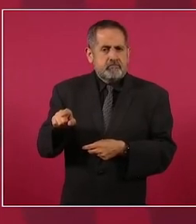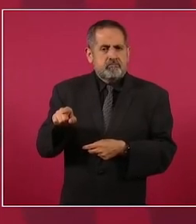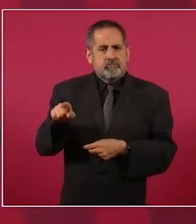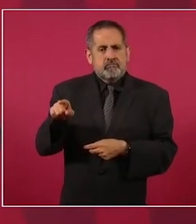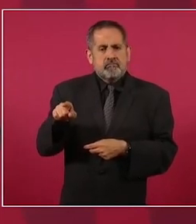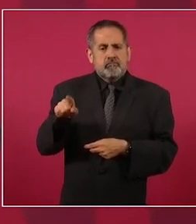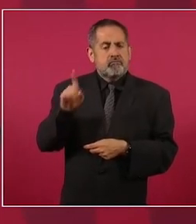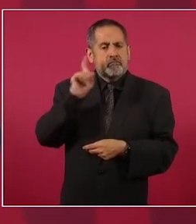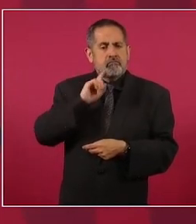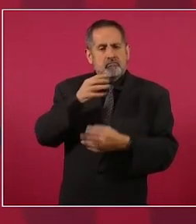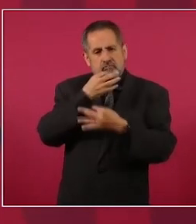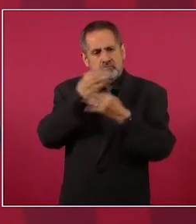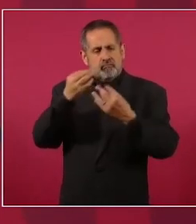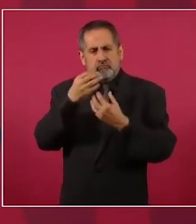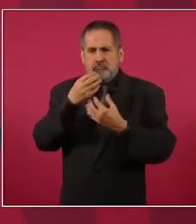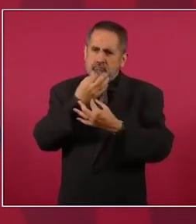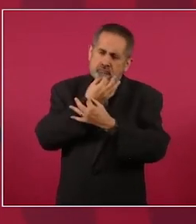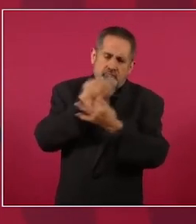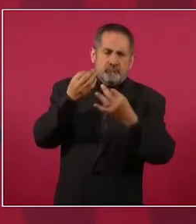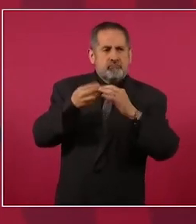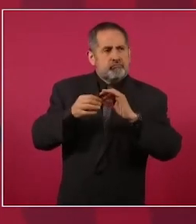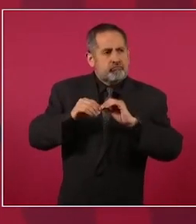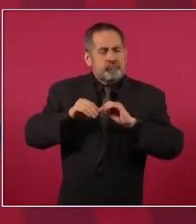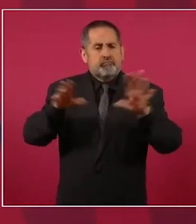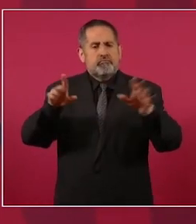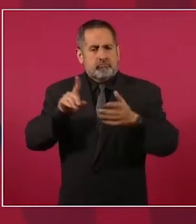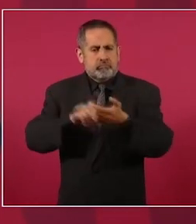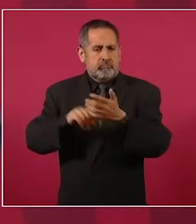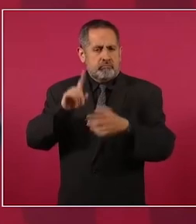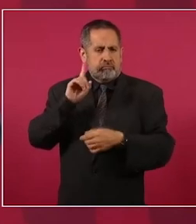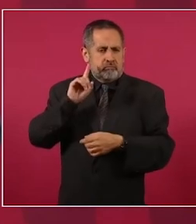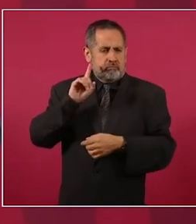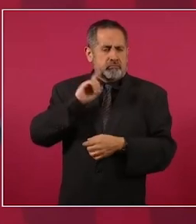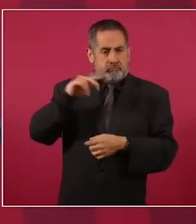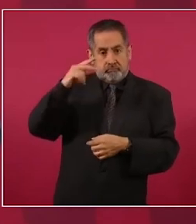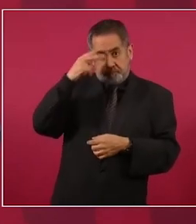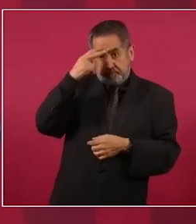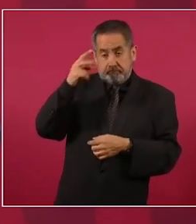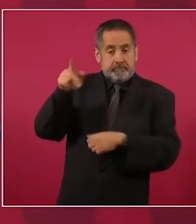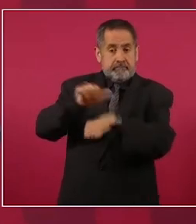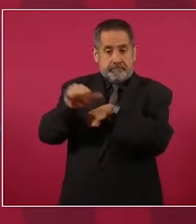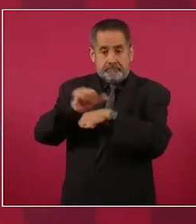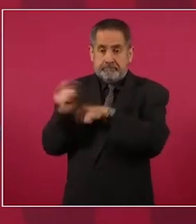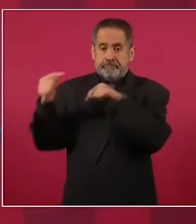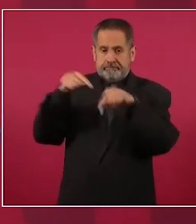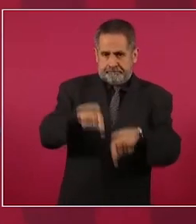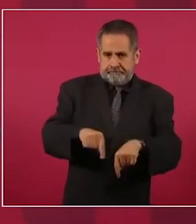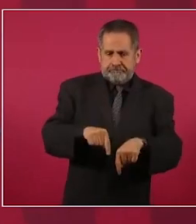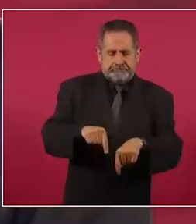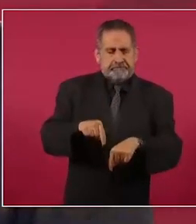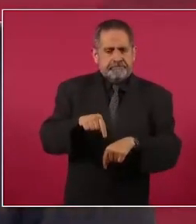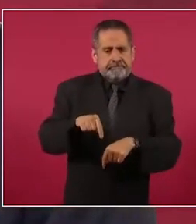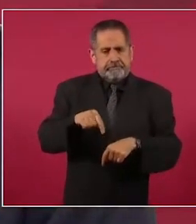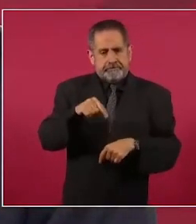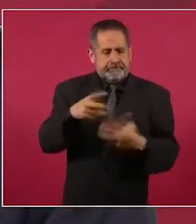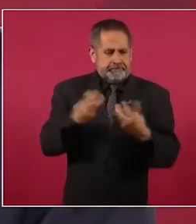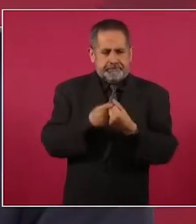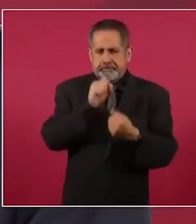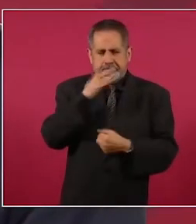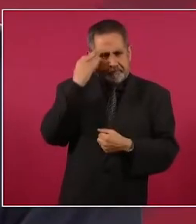declamadora argentina famosa que estuvo en los tiempos de José Vasconcelos, al igual